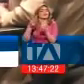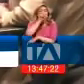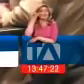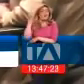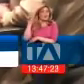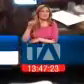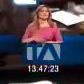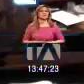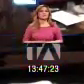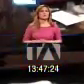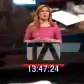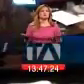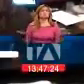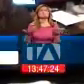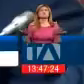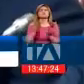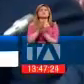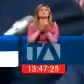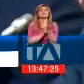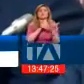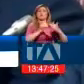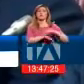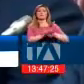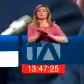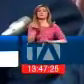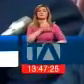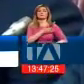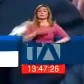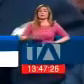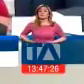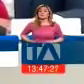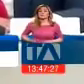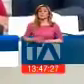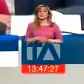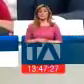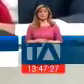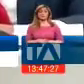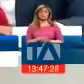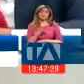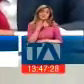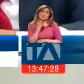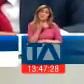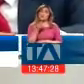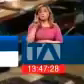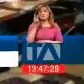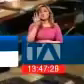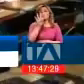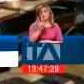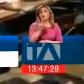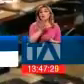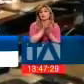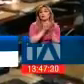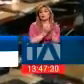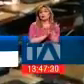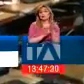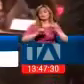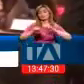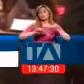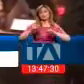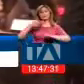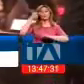dominio está en el cajón de la Asamblea Nacional. Su presidente, César Litardo, asegura que es uno de los 24 proyectos que se esperan tramitar